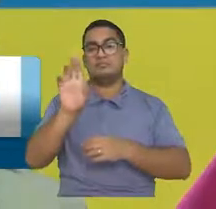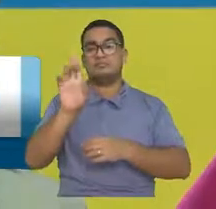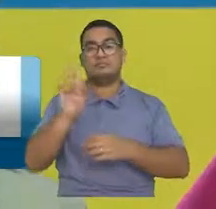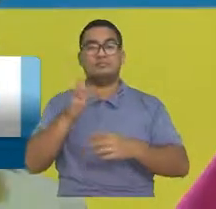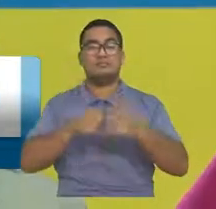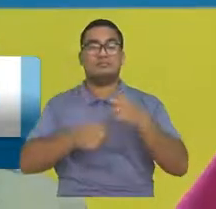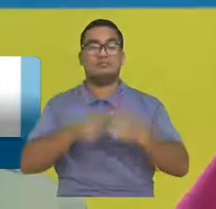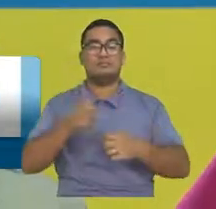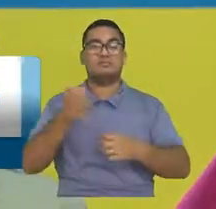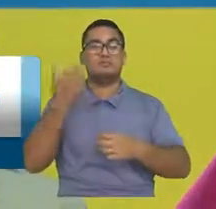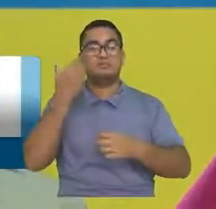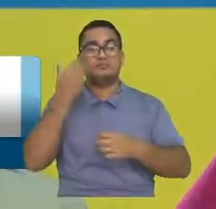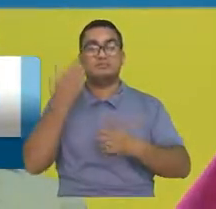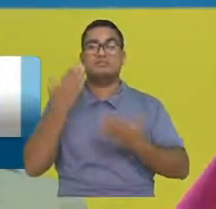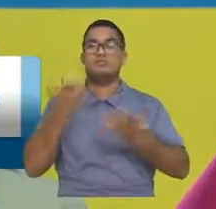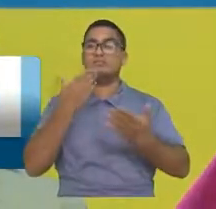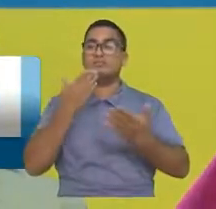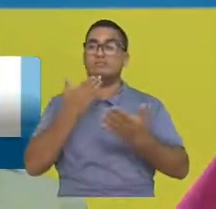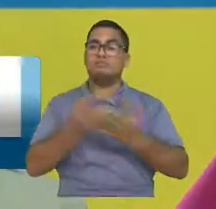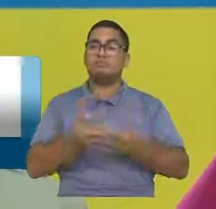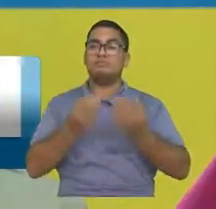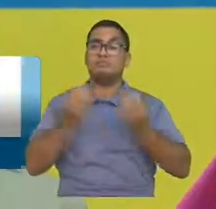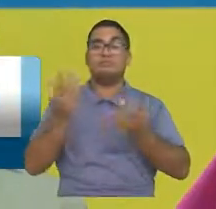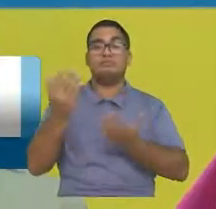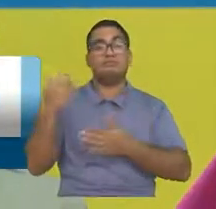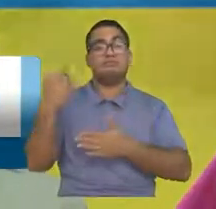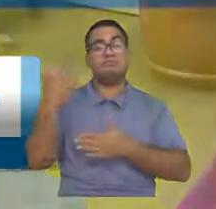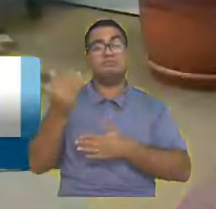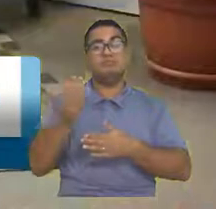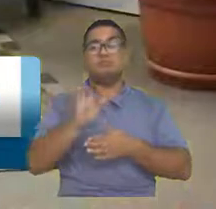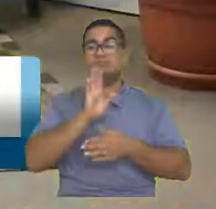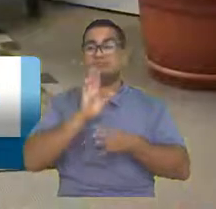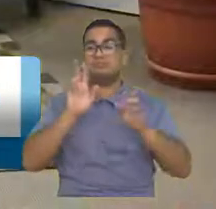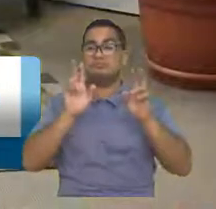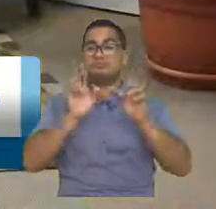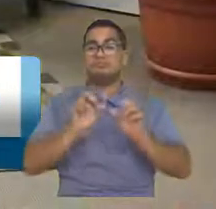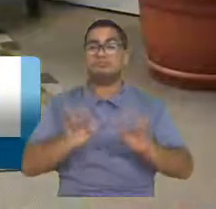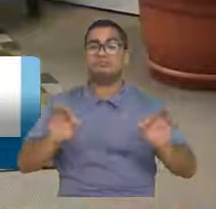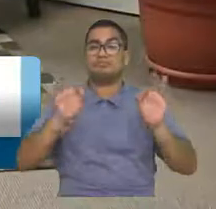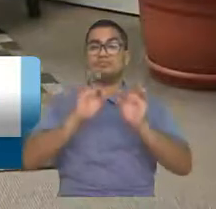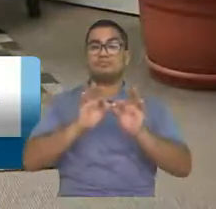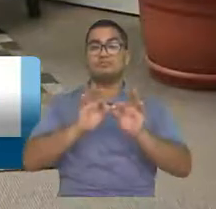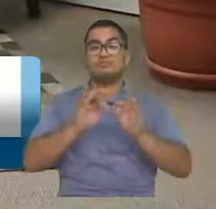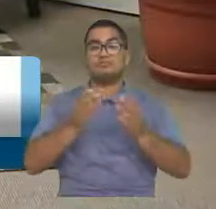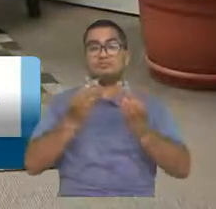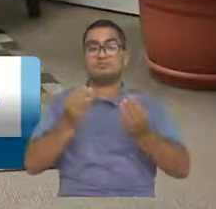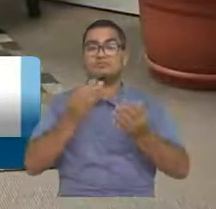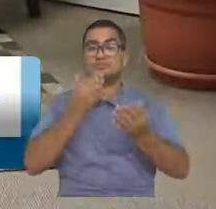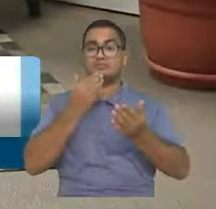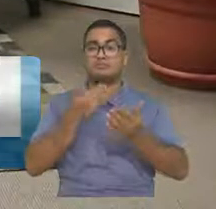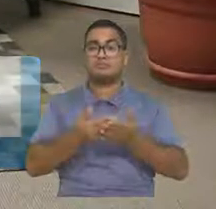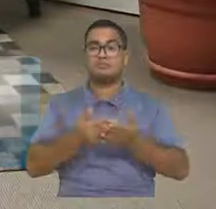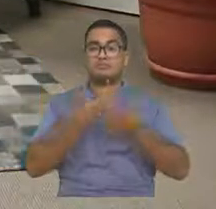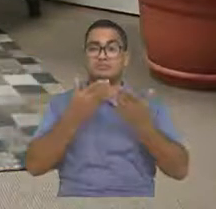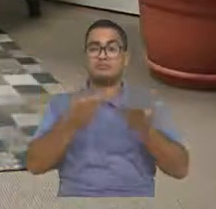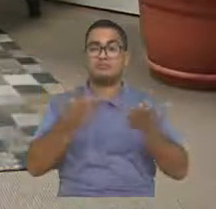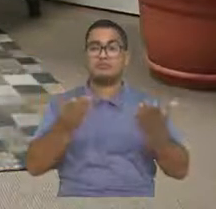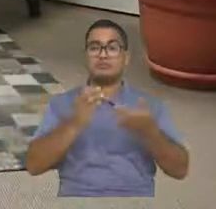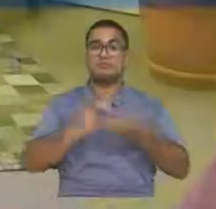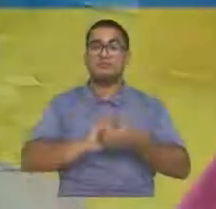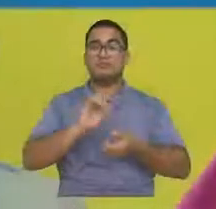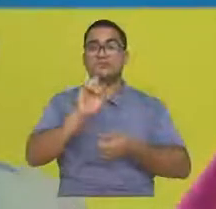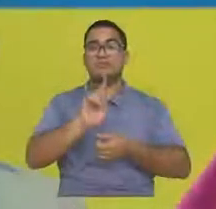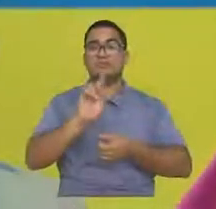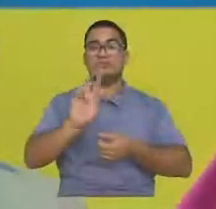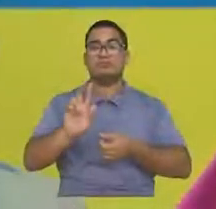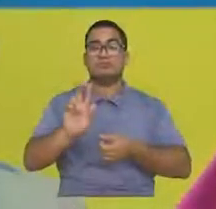salud. Le agradecemos, le esperamos en otra ocasión para seguir hablando de estos temas tan interesantes. Muchas gracias. Muchas gracias a usted también, amigos